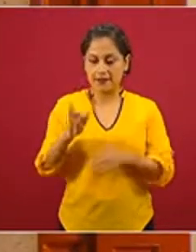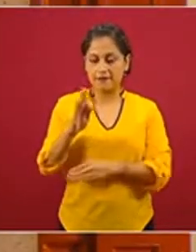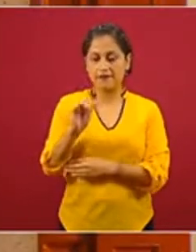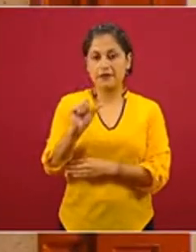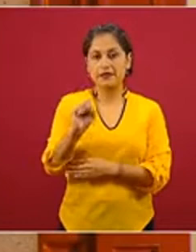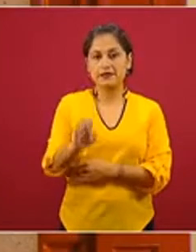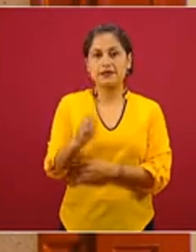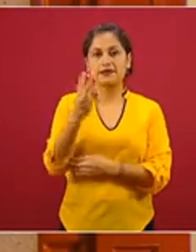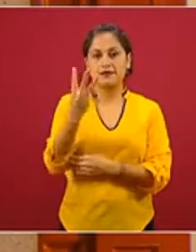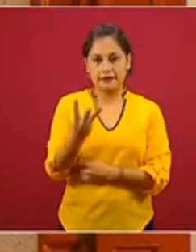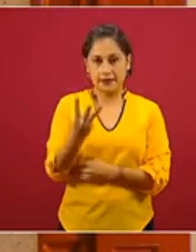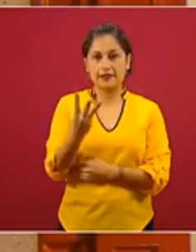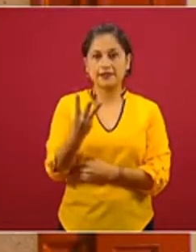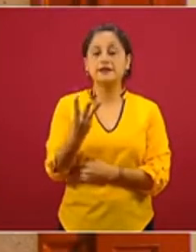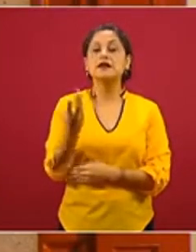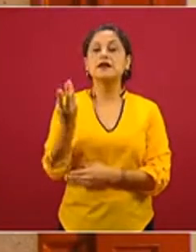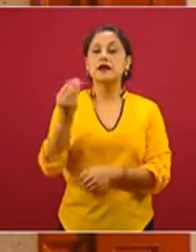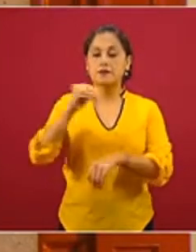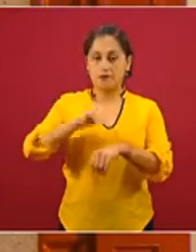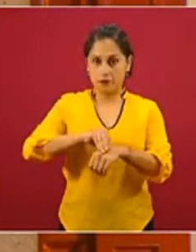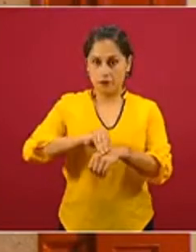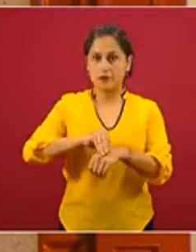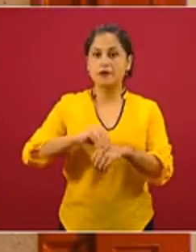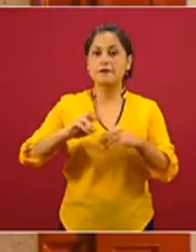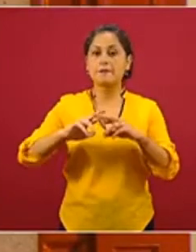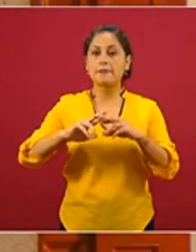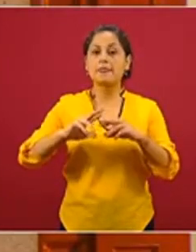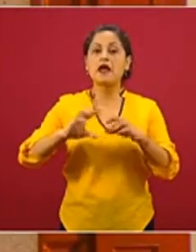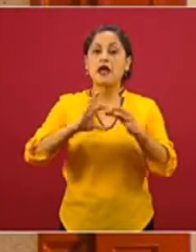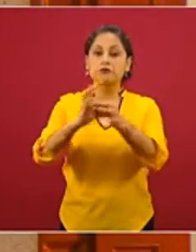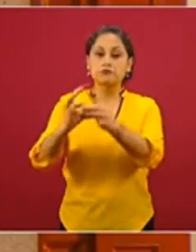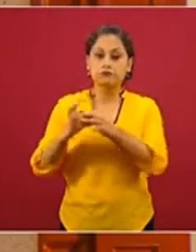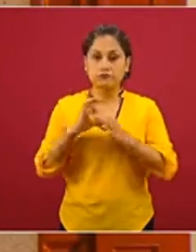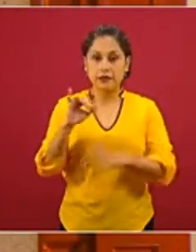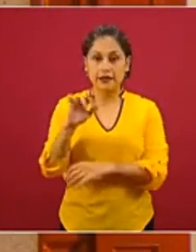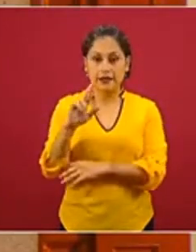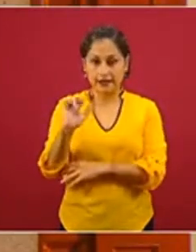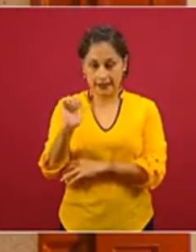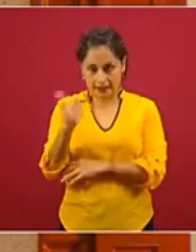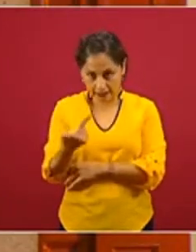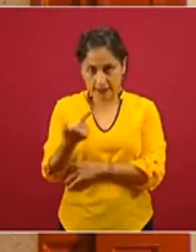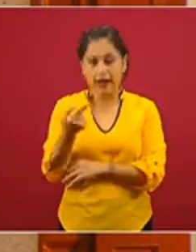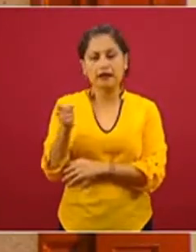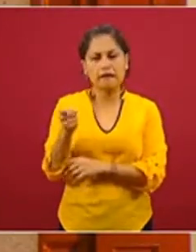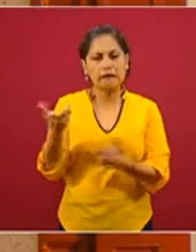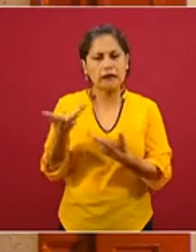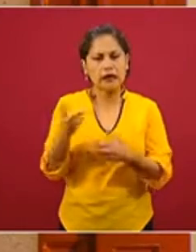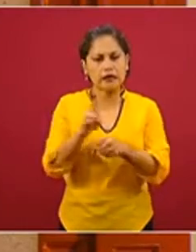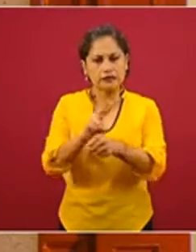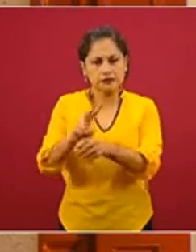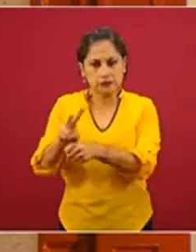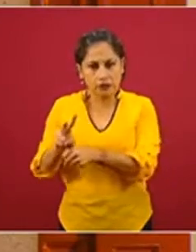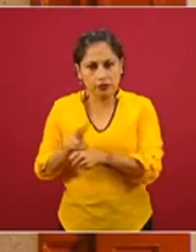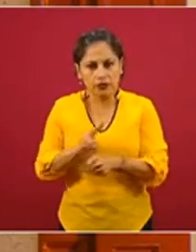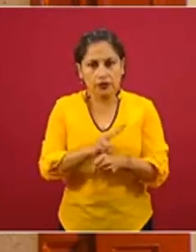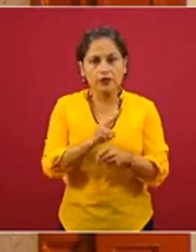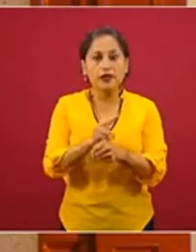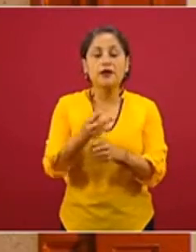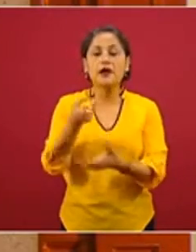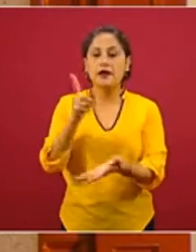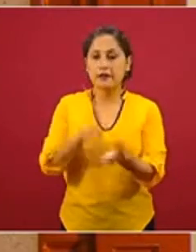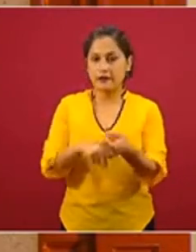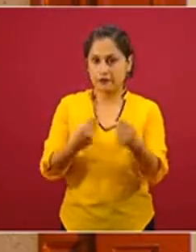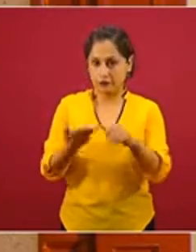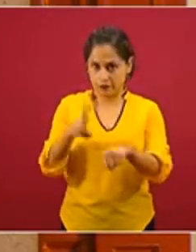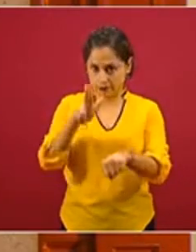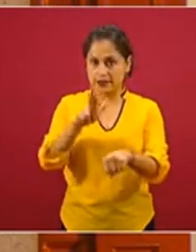la que hemos estado presentando día con día, que está enfocada precisamente al monitoreo de ocupación y disponibilidad hospitalaria, pero también